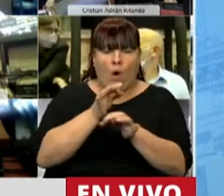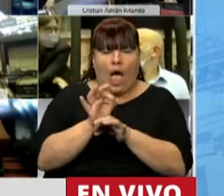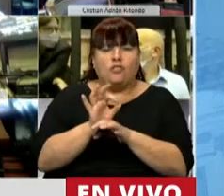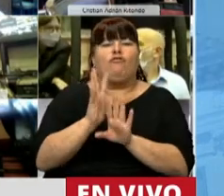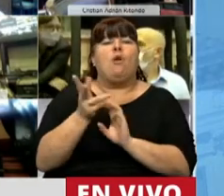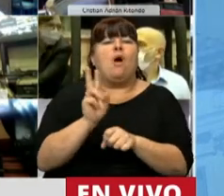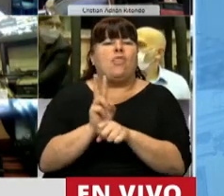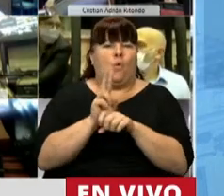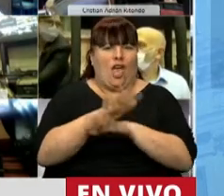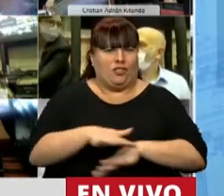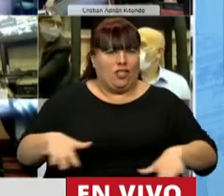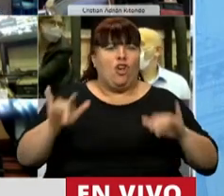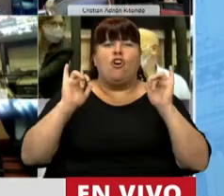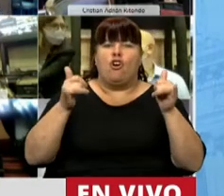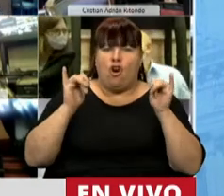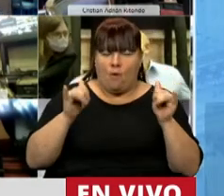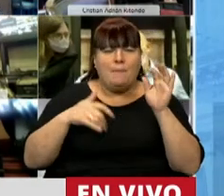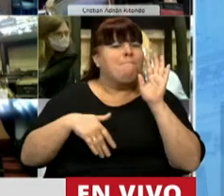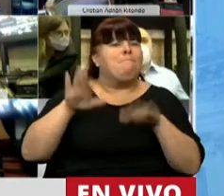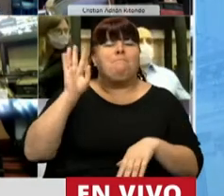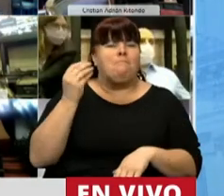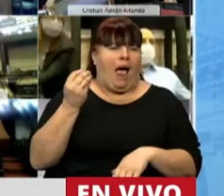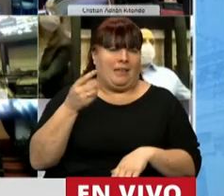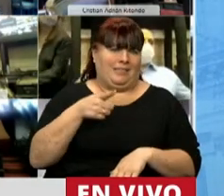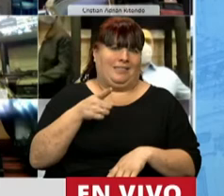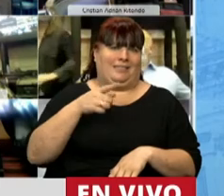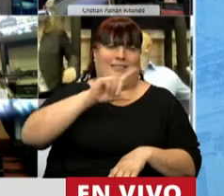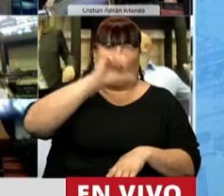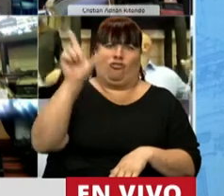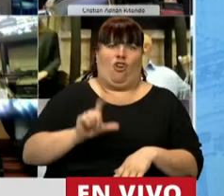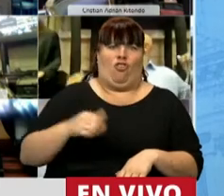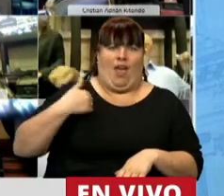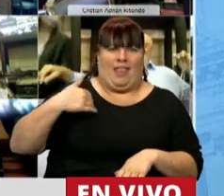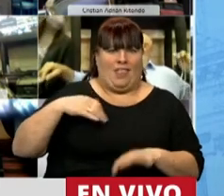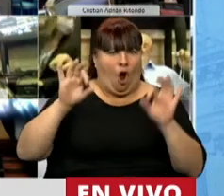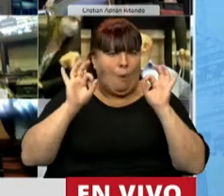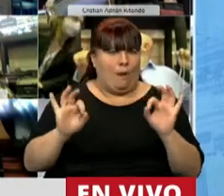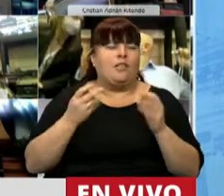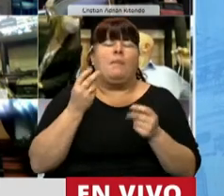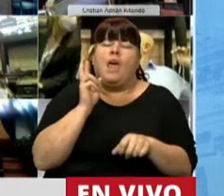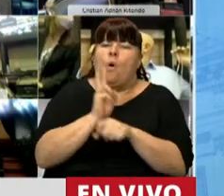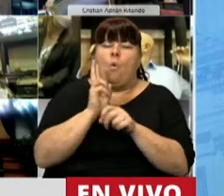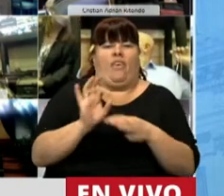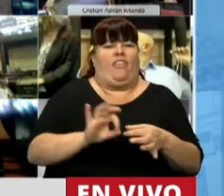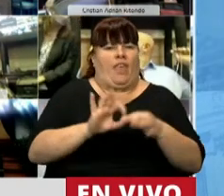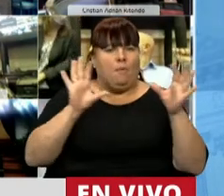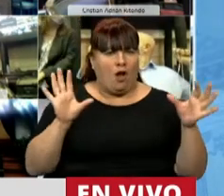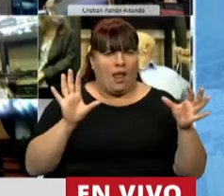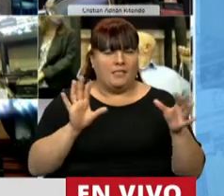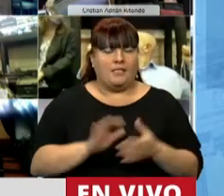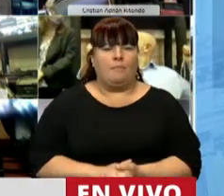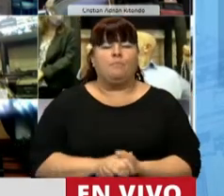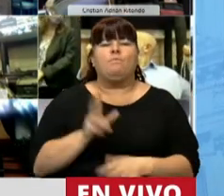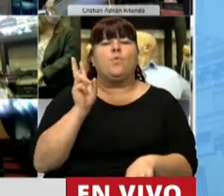cuida a nuestros niños y jóvenes y sobre todo a la nación entera en defender la democracia,